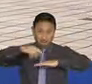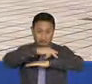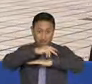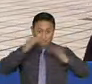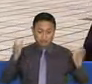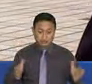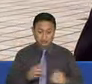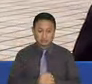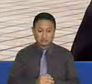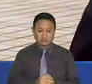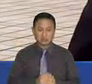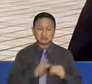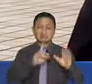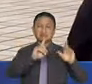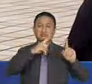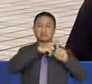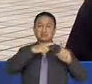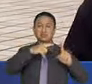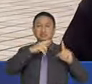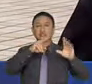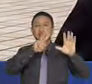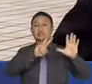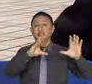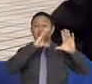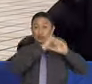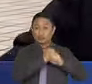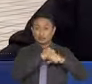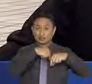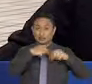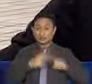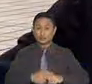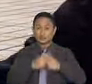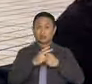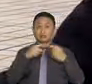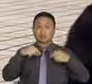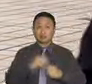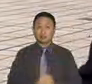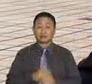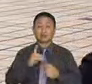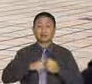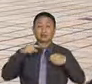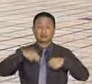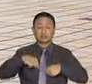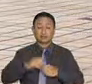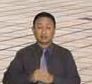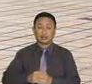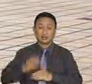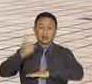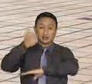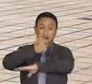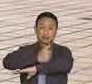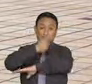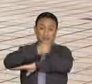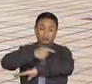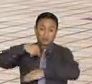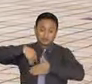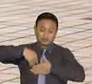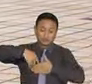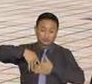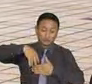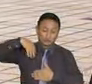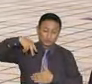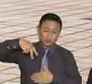pasadas las seis y media a las siete de la noche empezaba el Paseo desde Santo Domingo por la Guayaquil